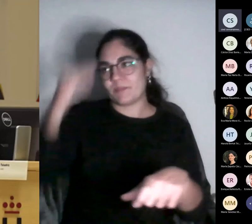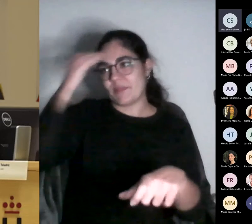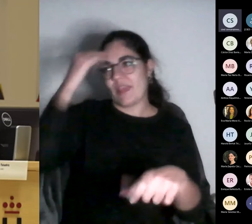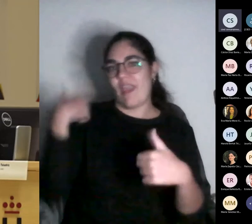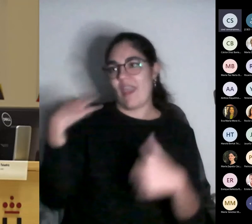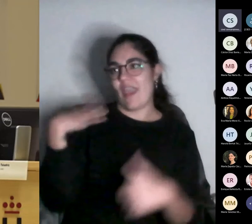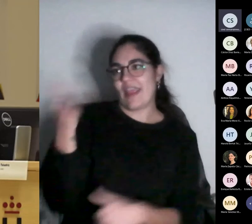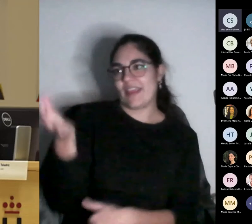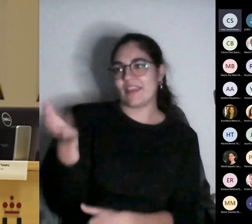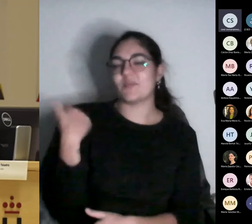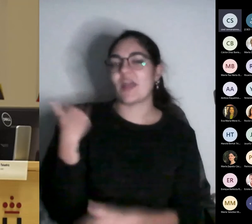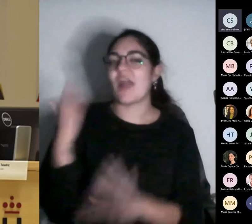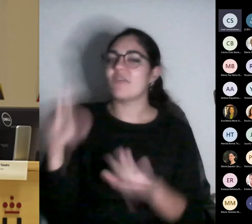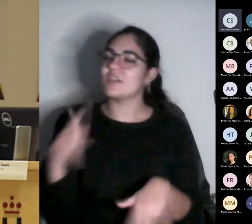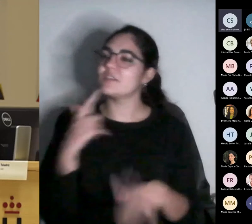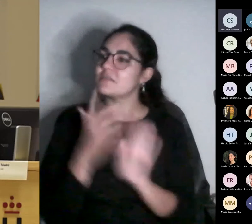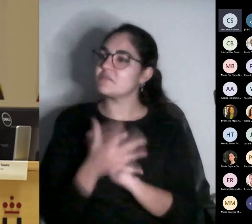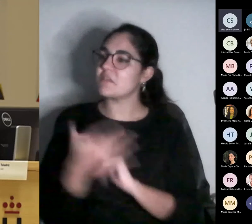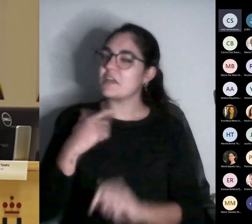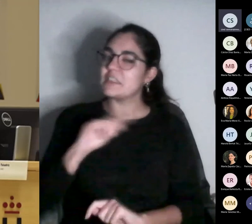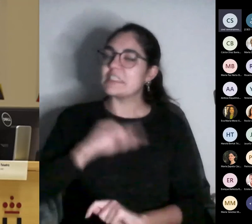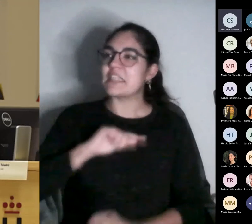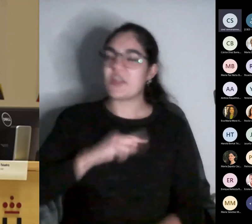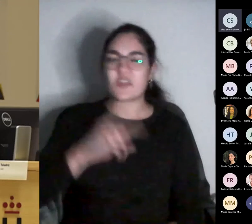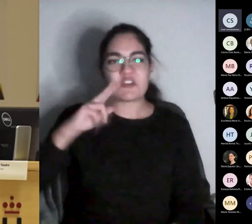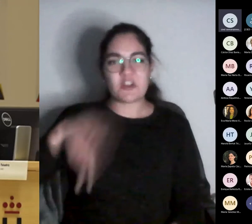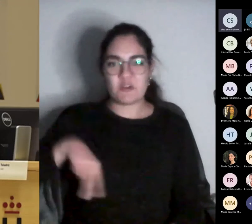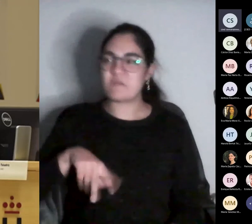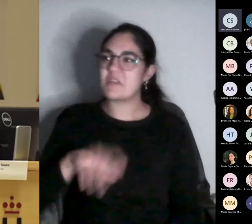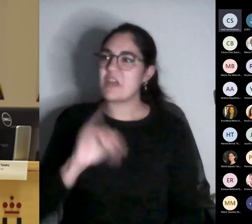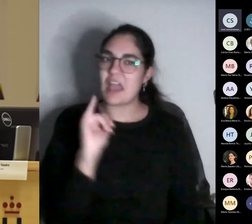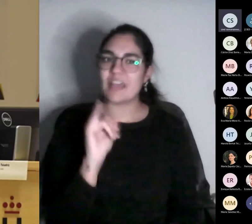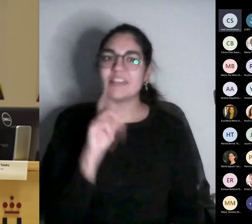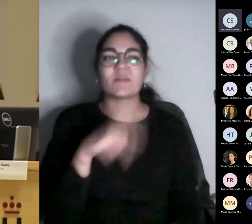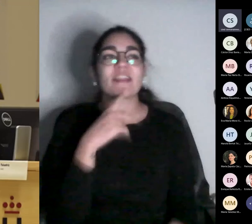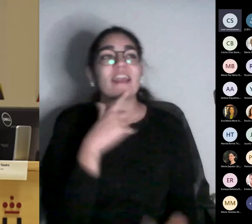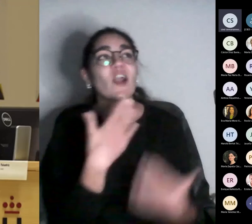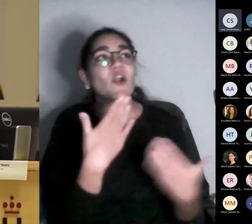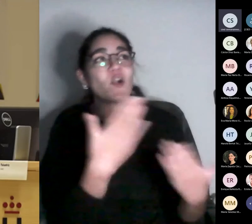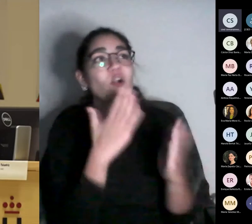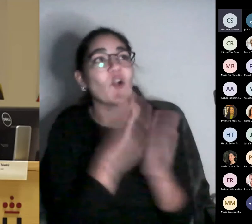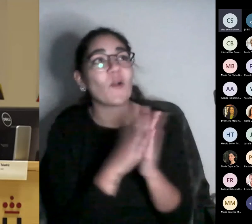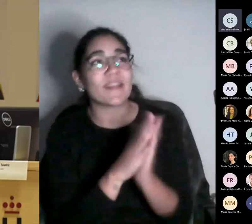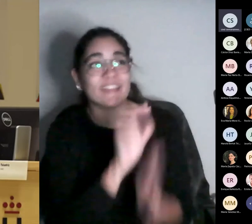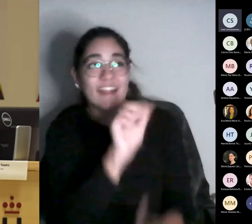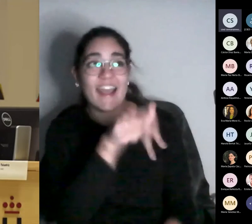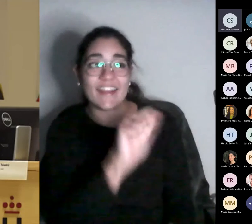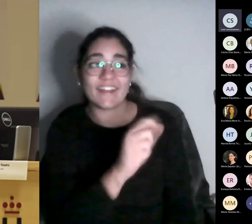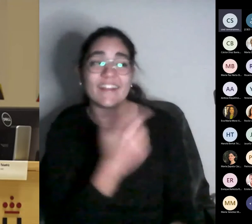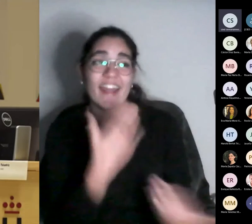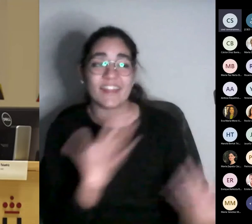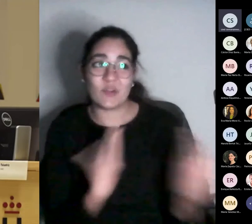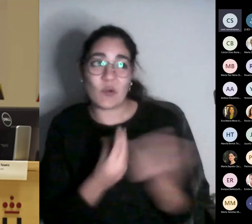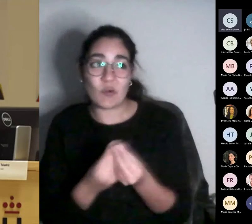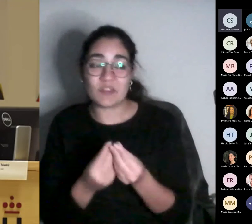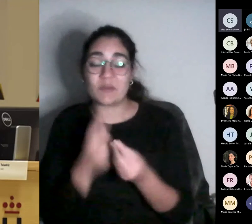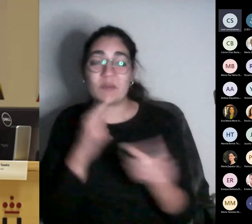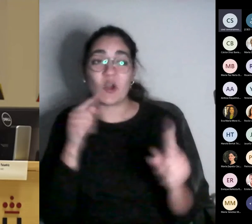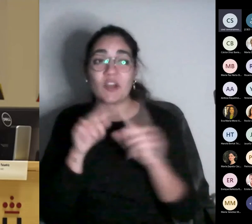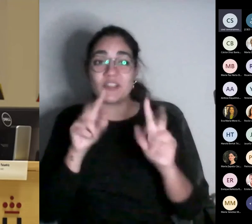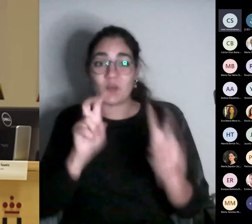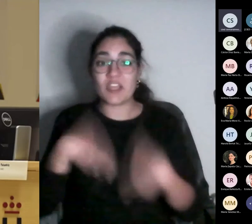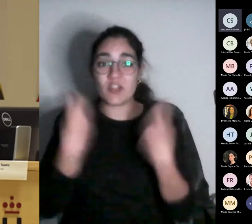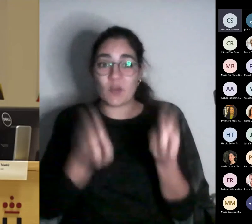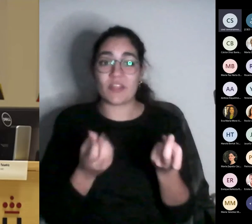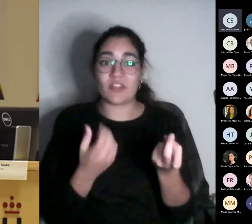mezclar este reconocimiento a la gracia es por ser cómplice en esta aventura de innovación ha sido